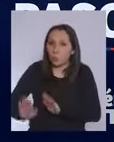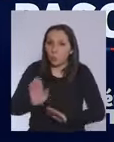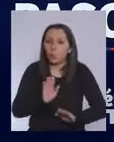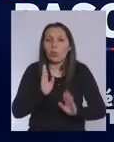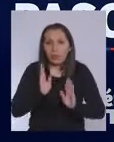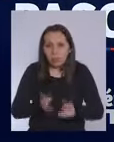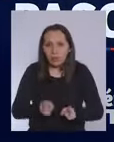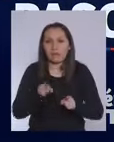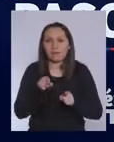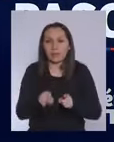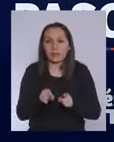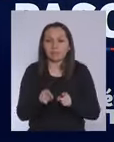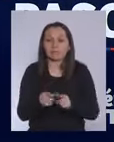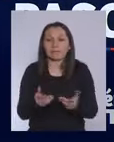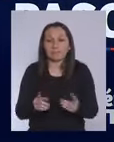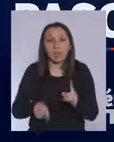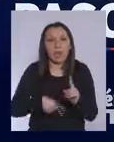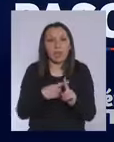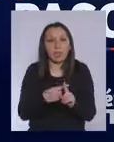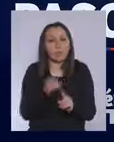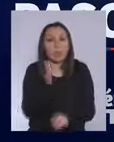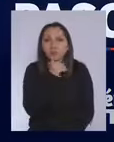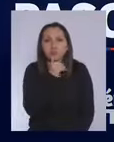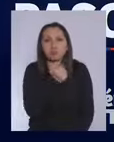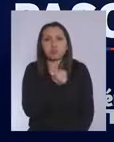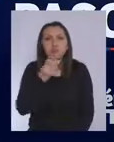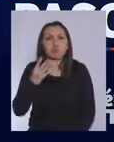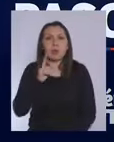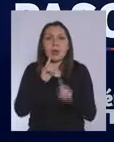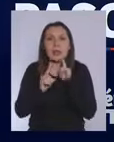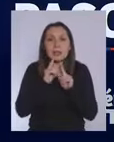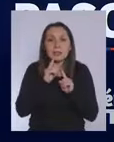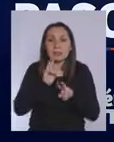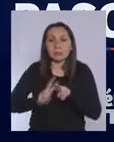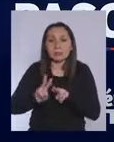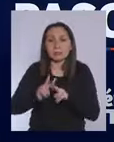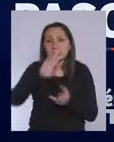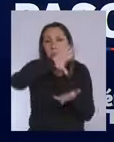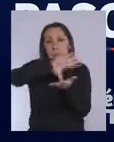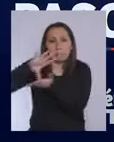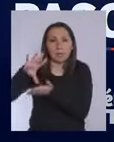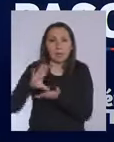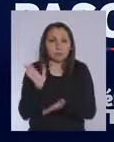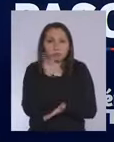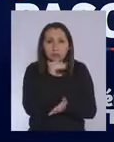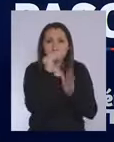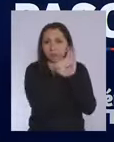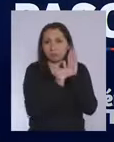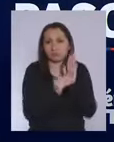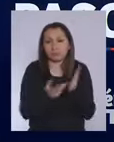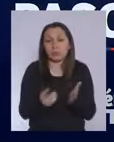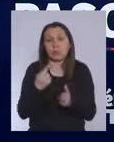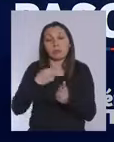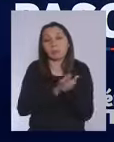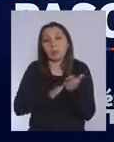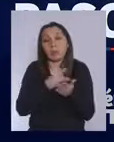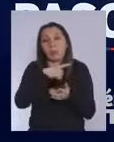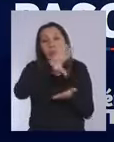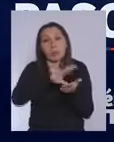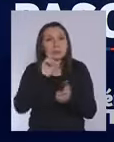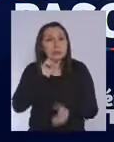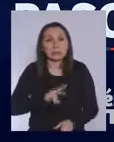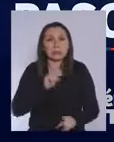cuidarlo ya además no considera la cantidad de exámenes que realiza cada país por lo tanto si hay un país que no está